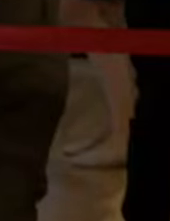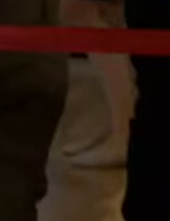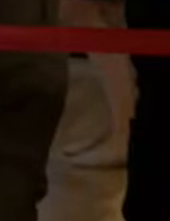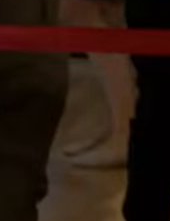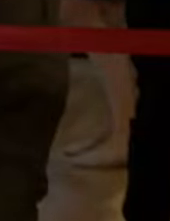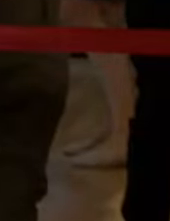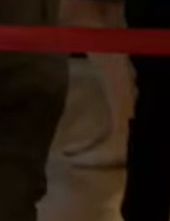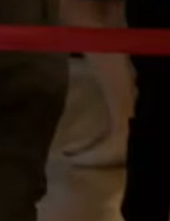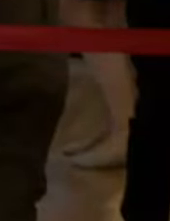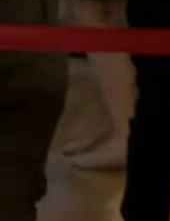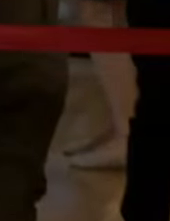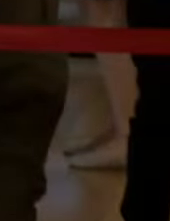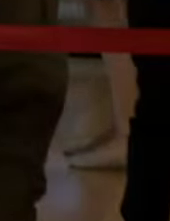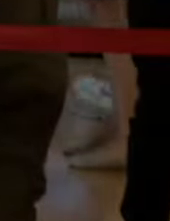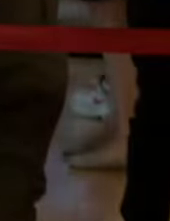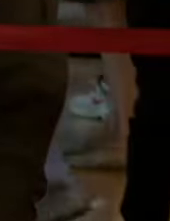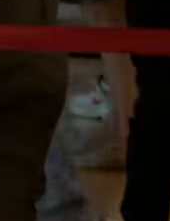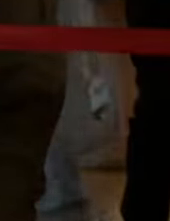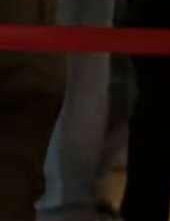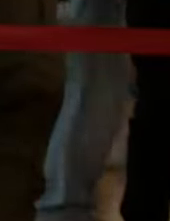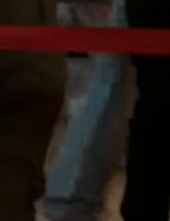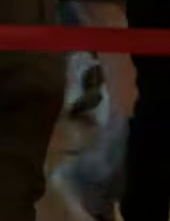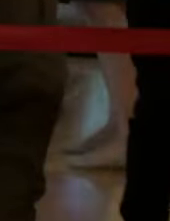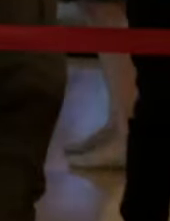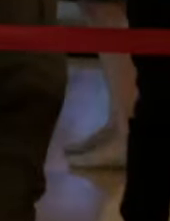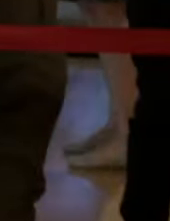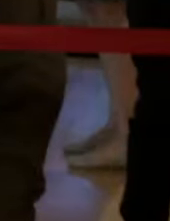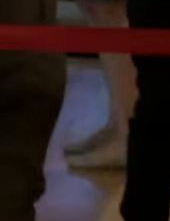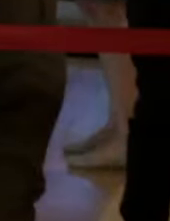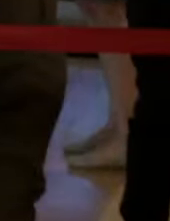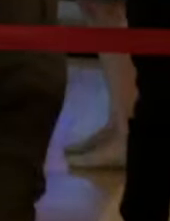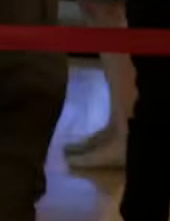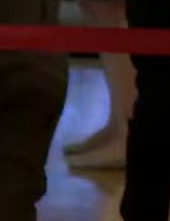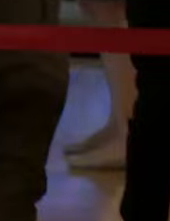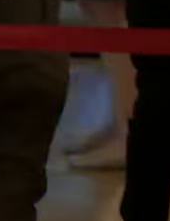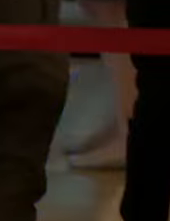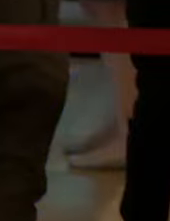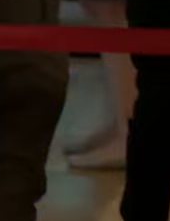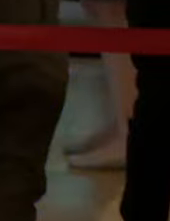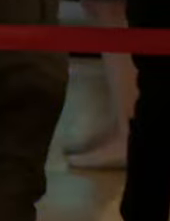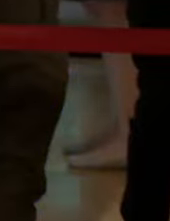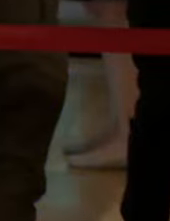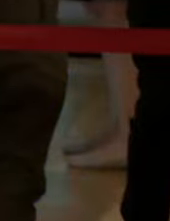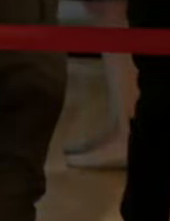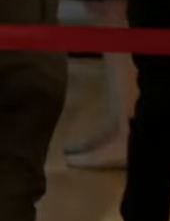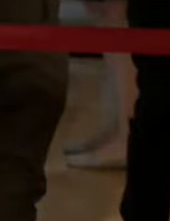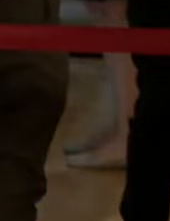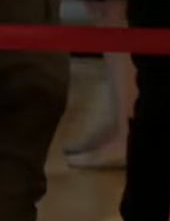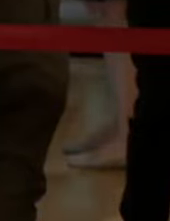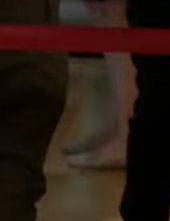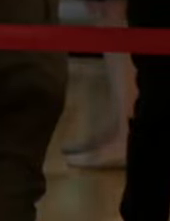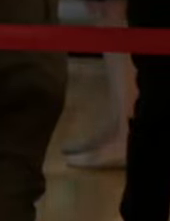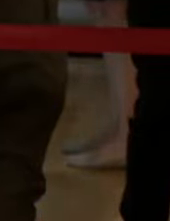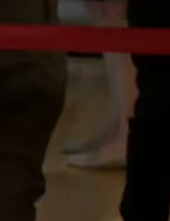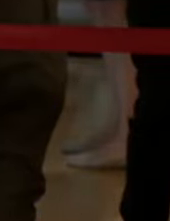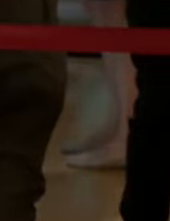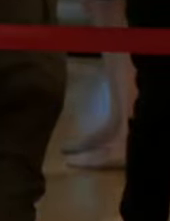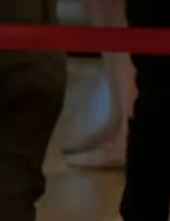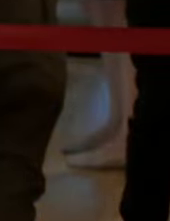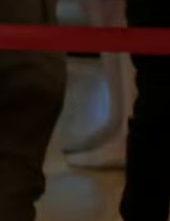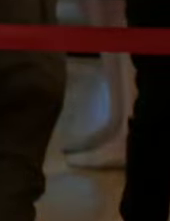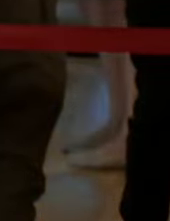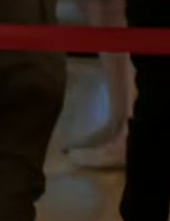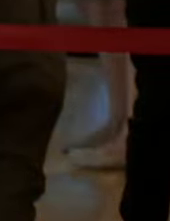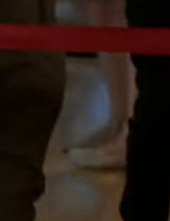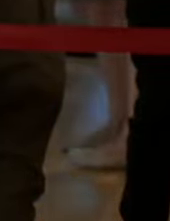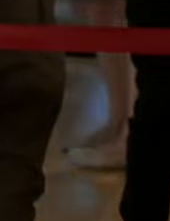protagonista quizás ustedes no la vieron sobre el escenario pero también fue protagonista de este montaje maravilloso que fuimos testigos con Denise rosental ella es